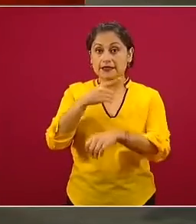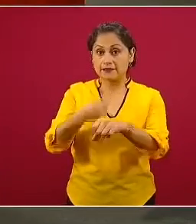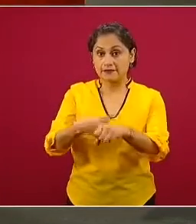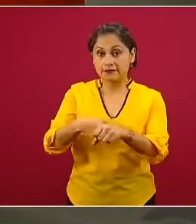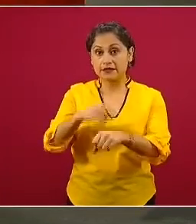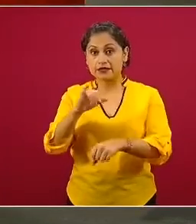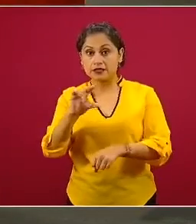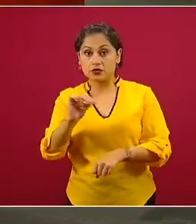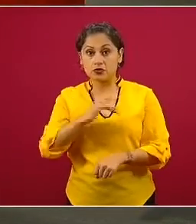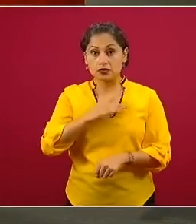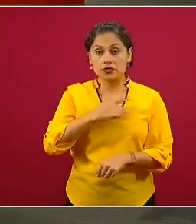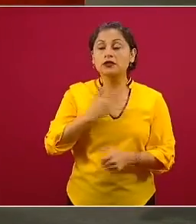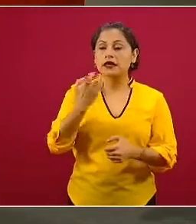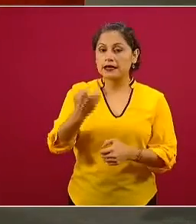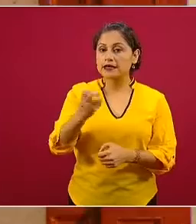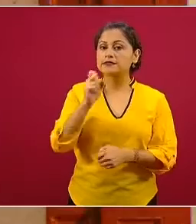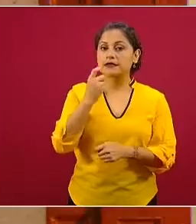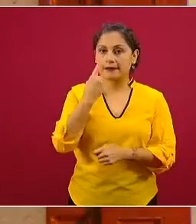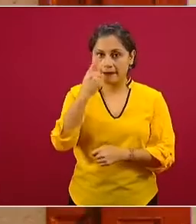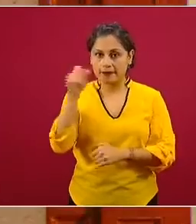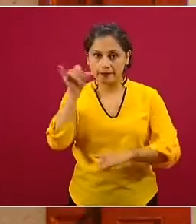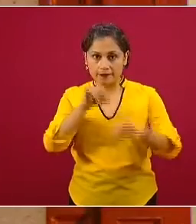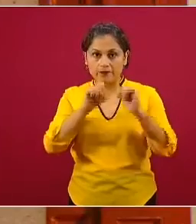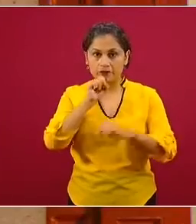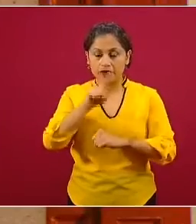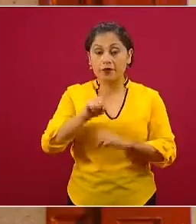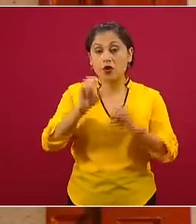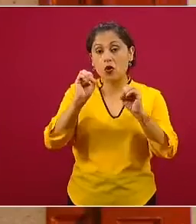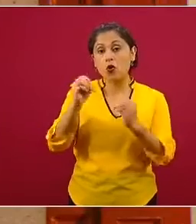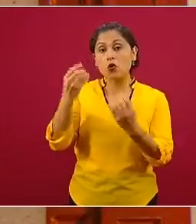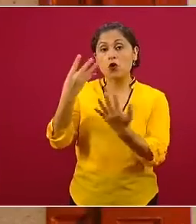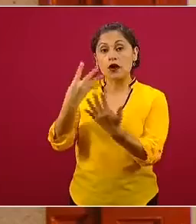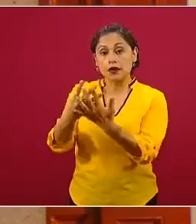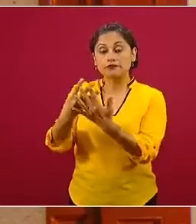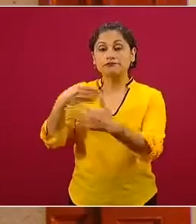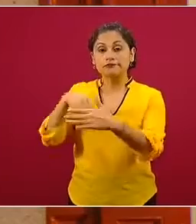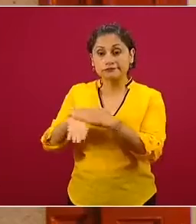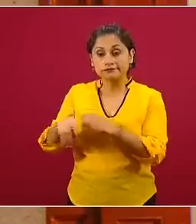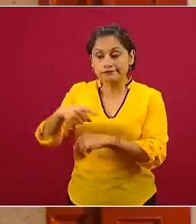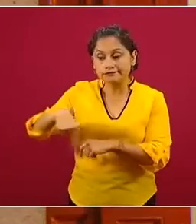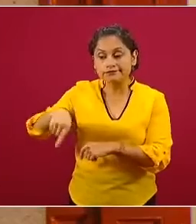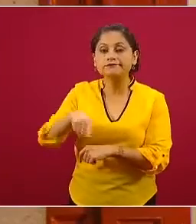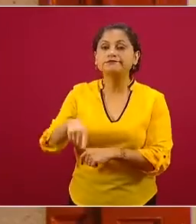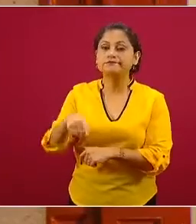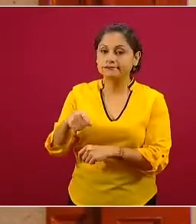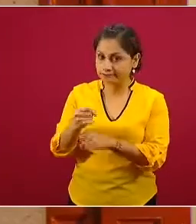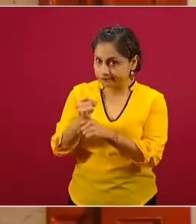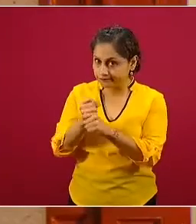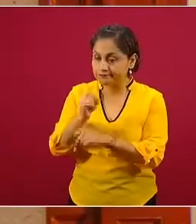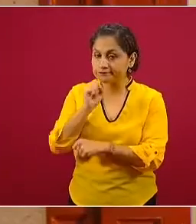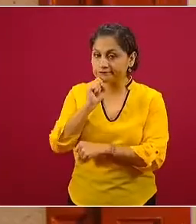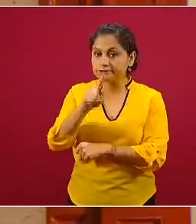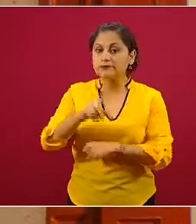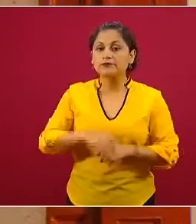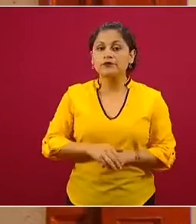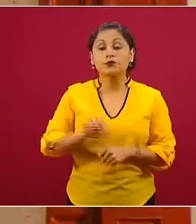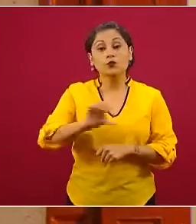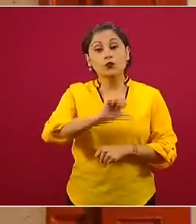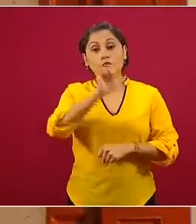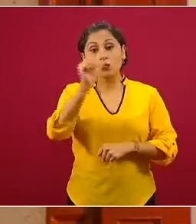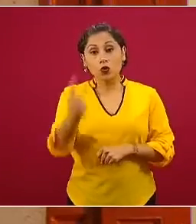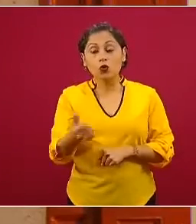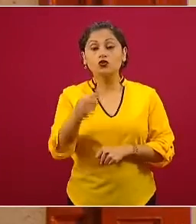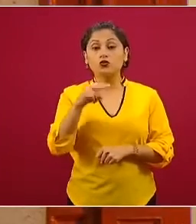prioridad normal ponen ellos a personas que tienen síntomas que pudieran ser potenciales de COVID-19, describen